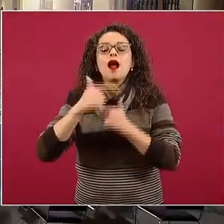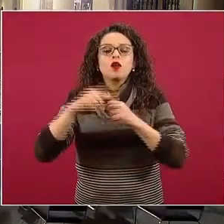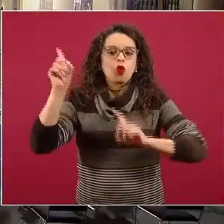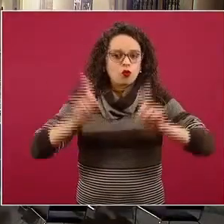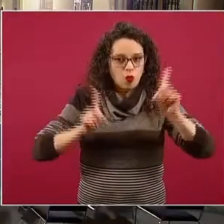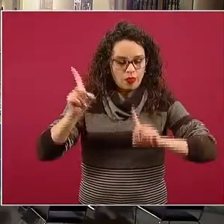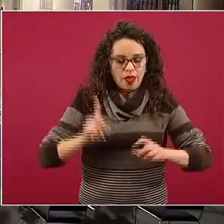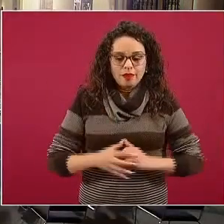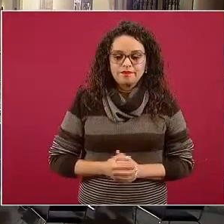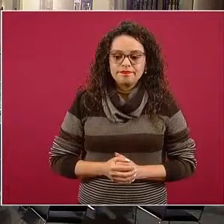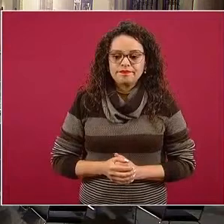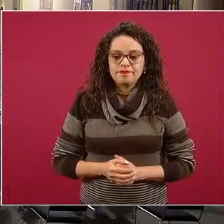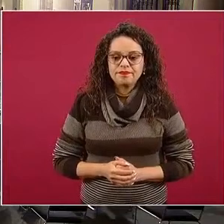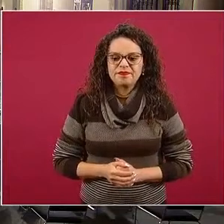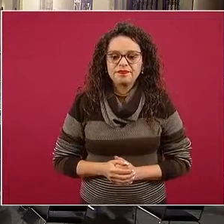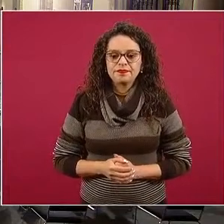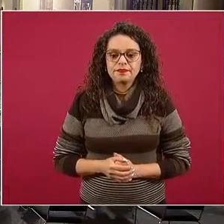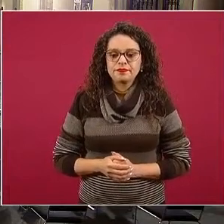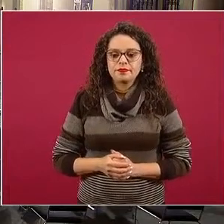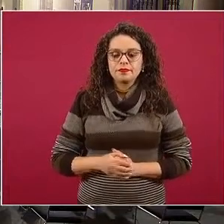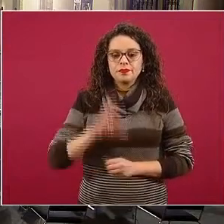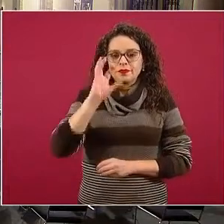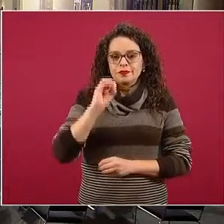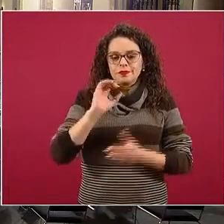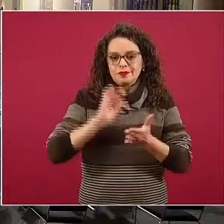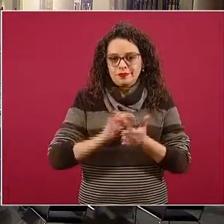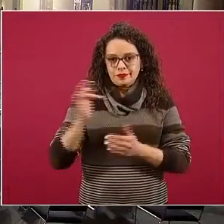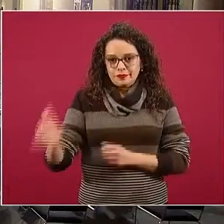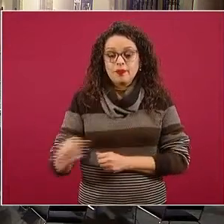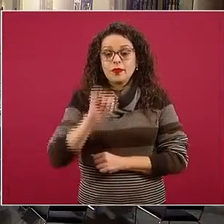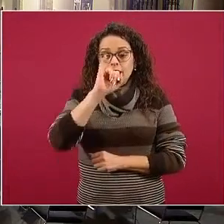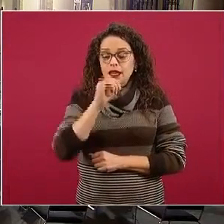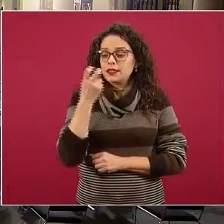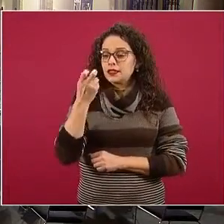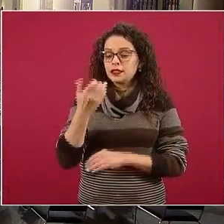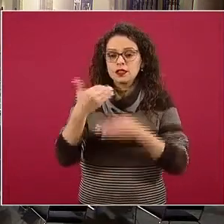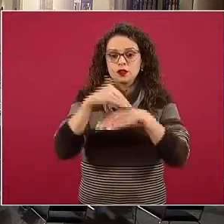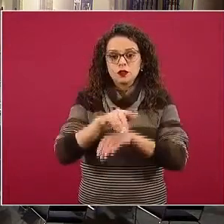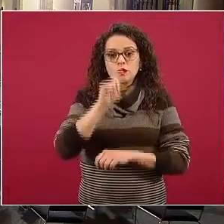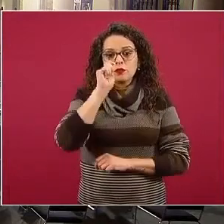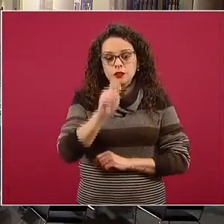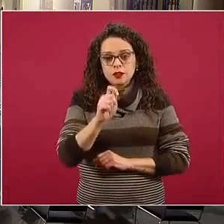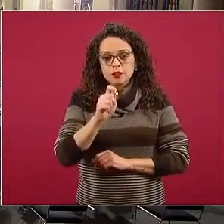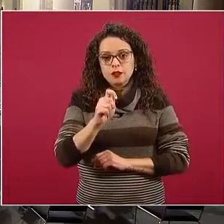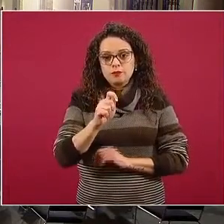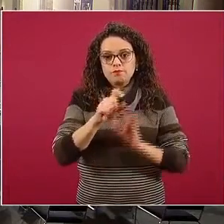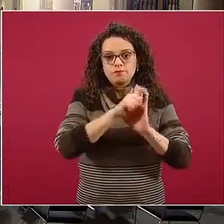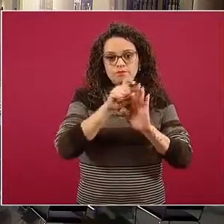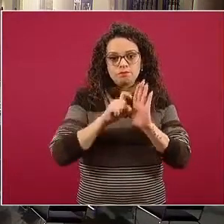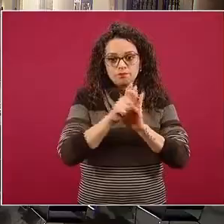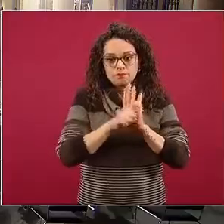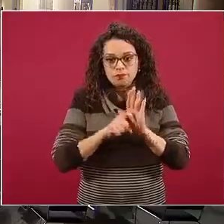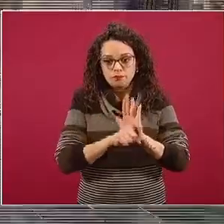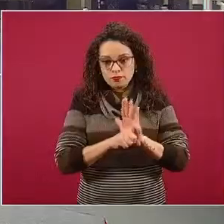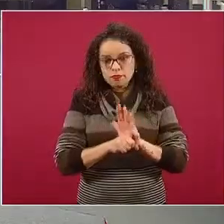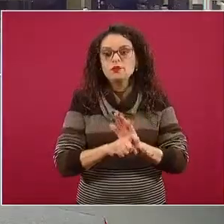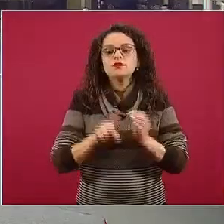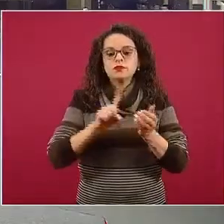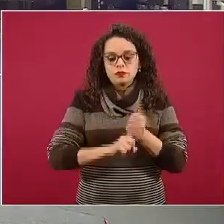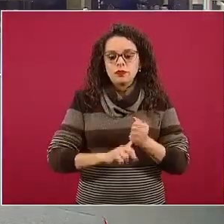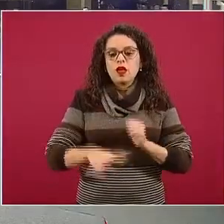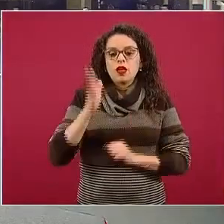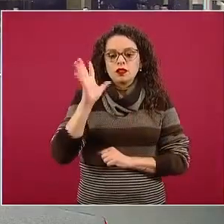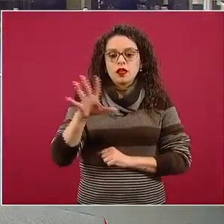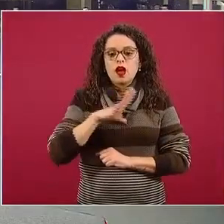gracias. Y sí, de los pictogramas, lo que se hizo fue actualizarlos, propiamente los